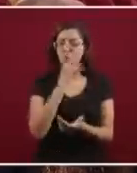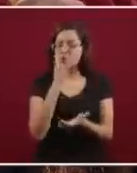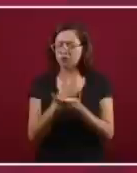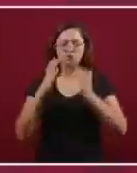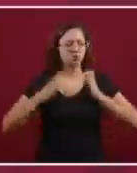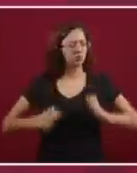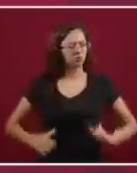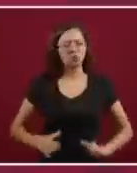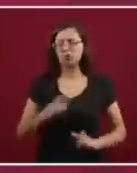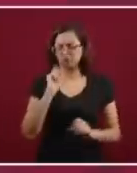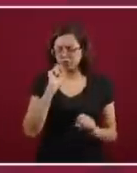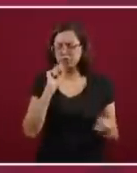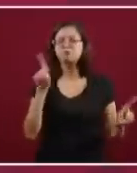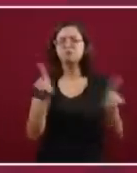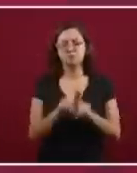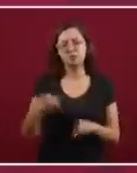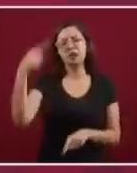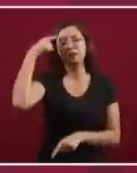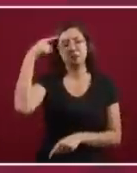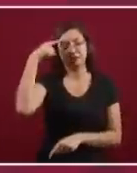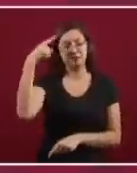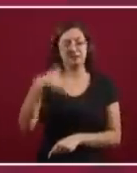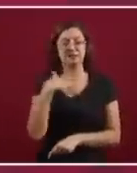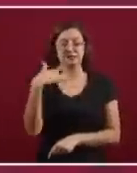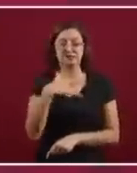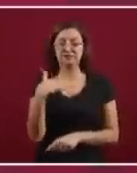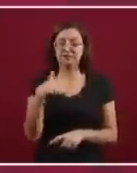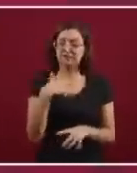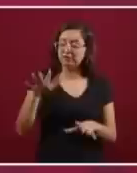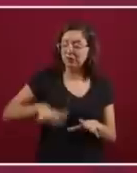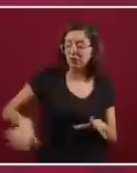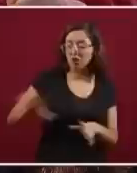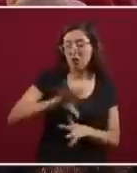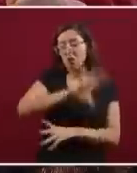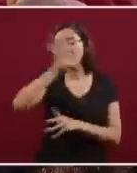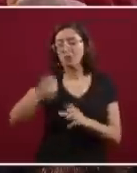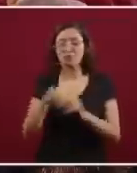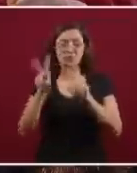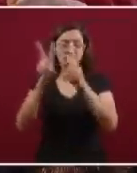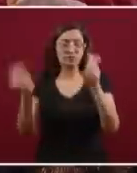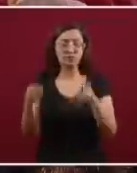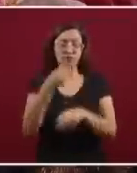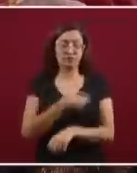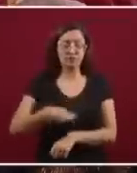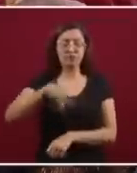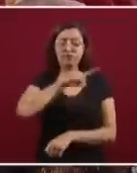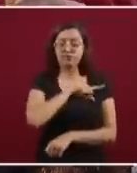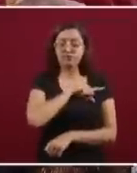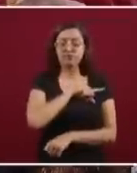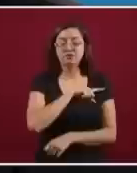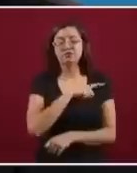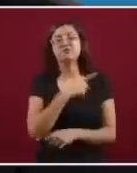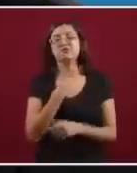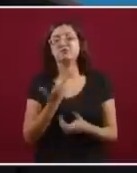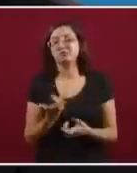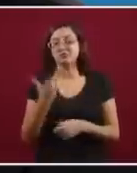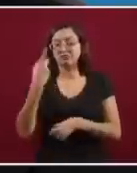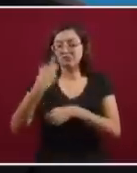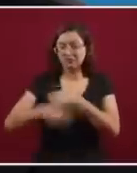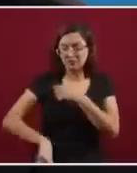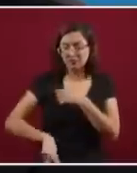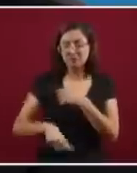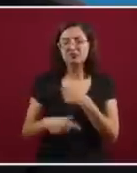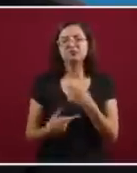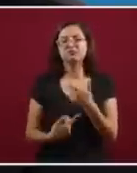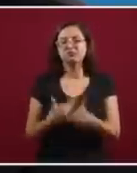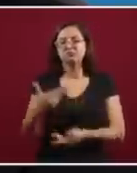físicas sino también mentales emocionales y sociales y es una de las causas principales de la